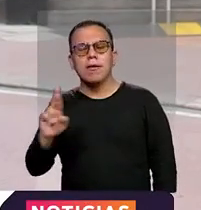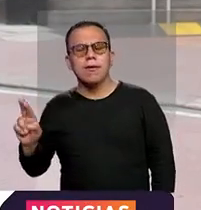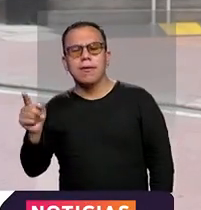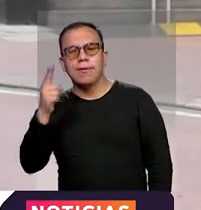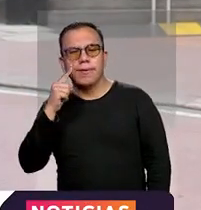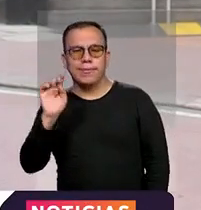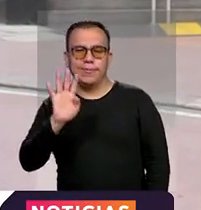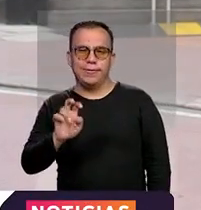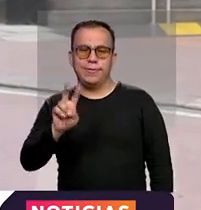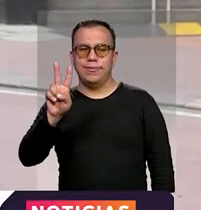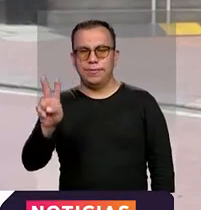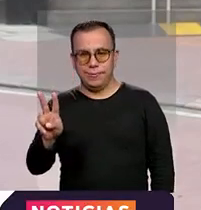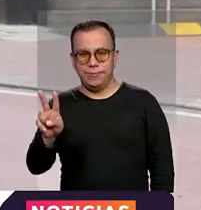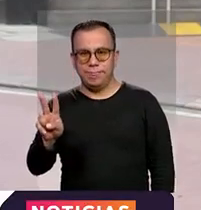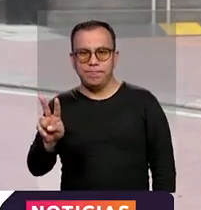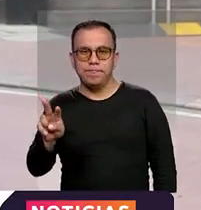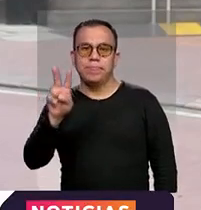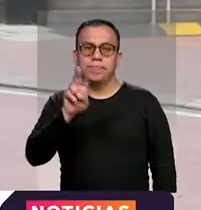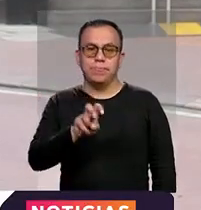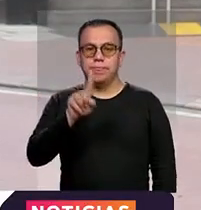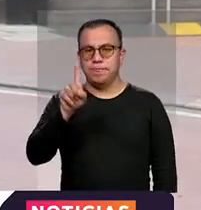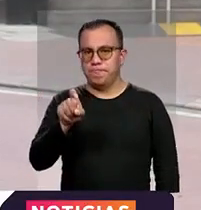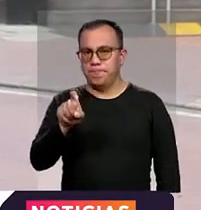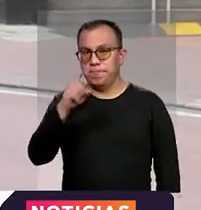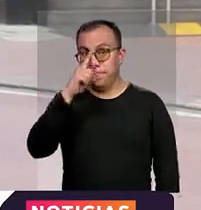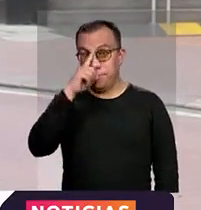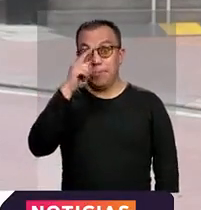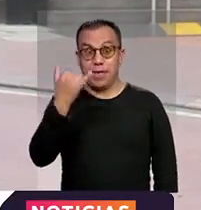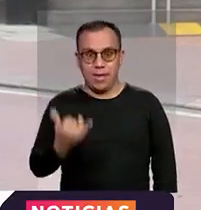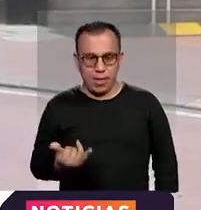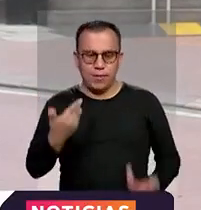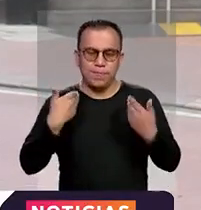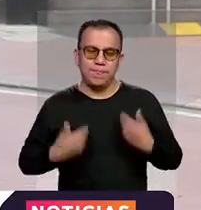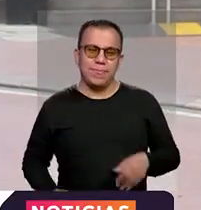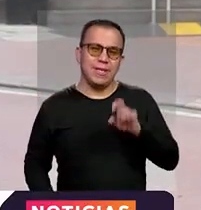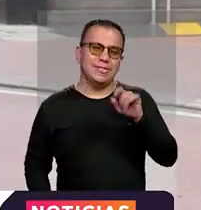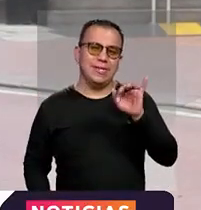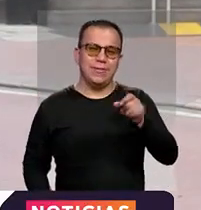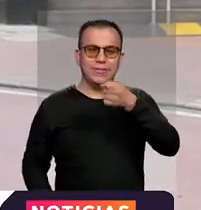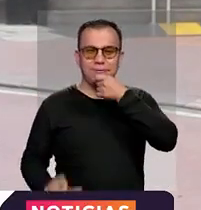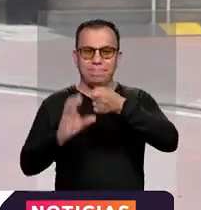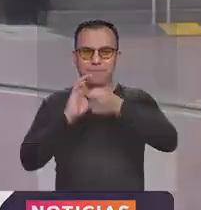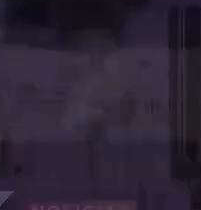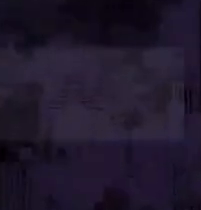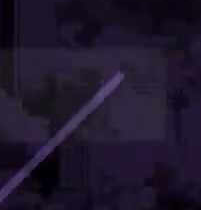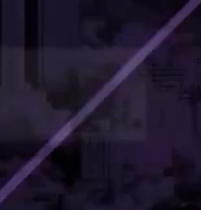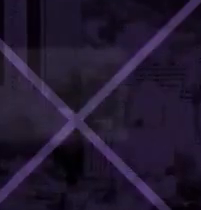por las calles 72 y 76. Esteban Bejarano, Noticias Capital.